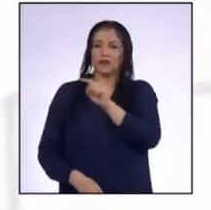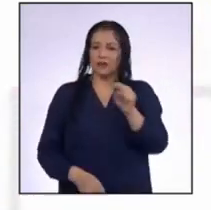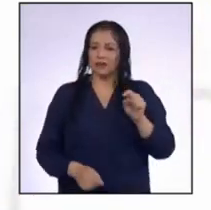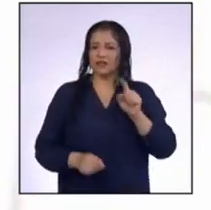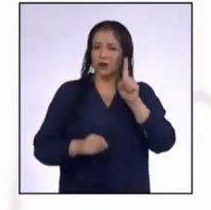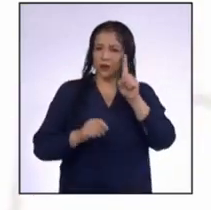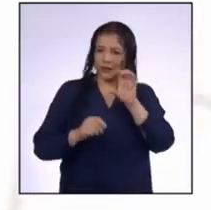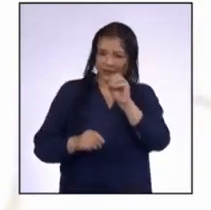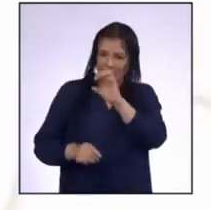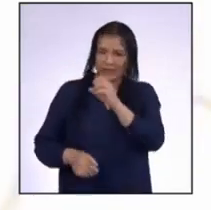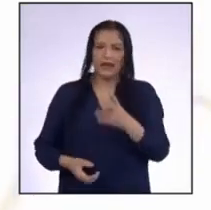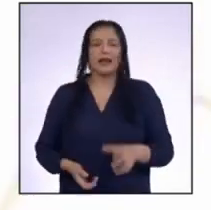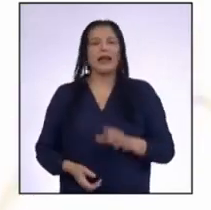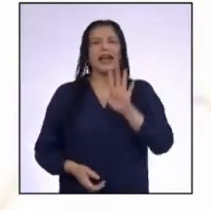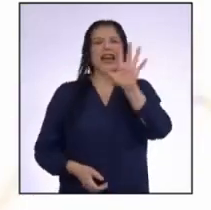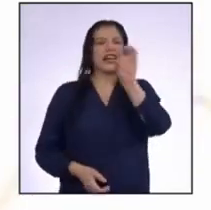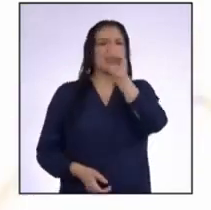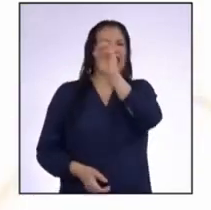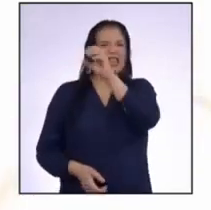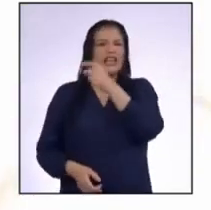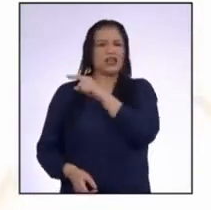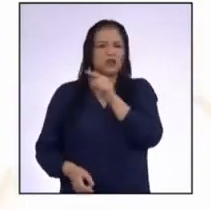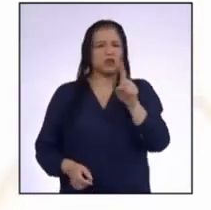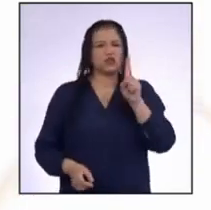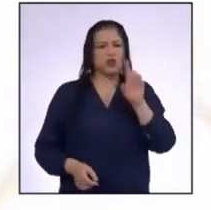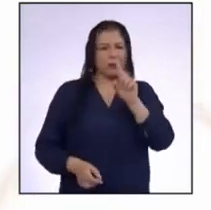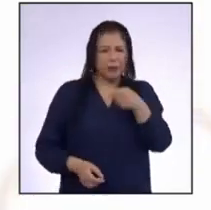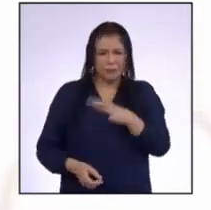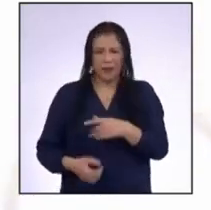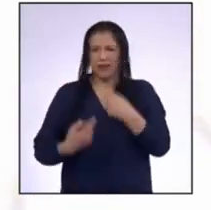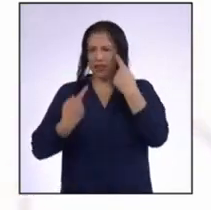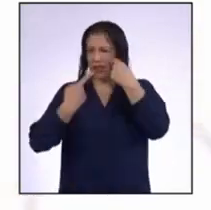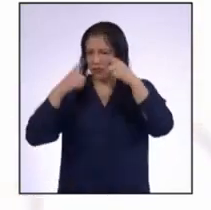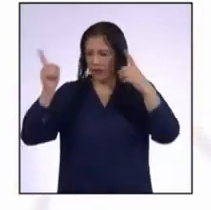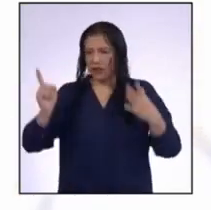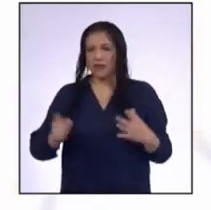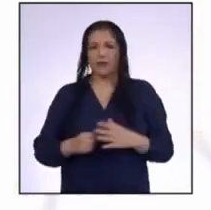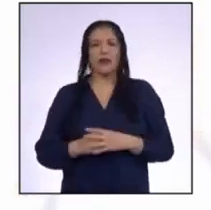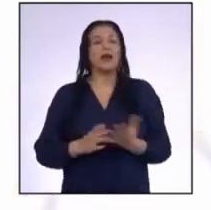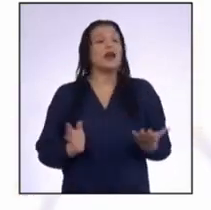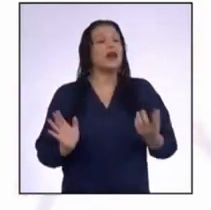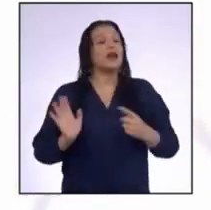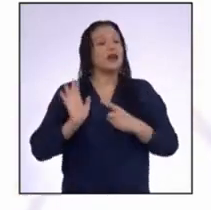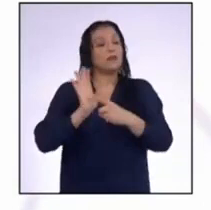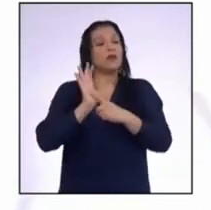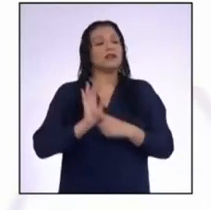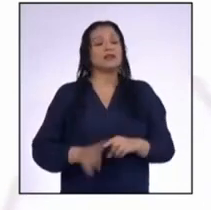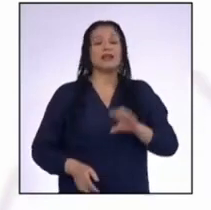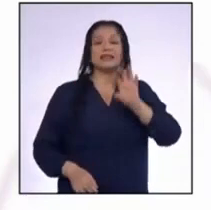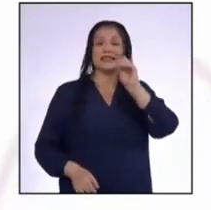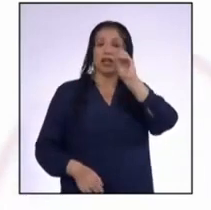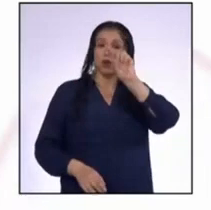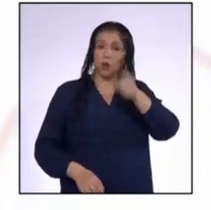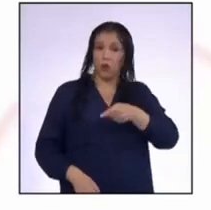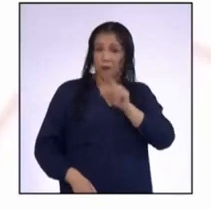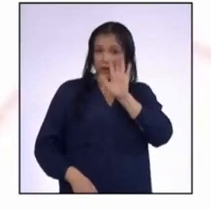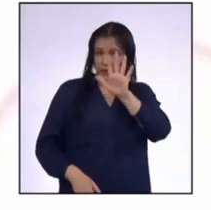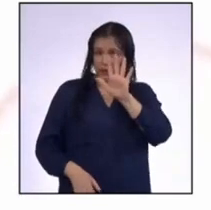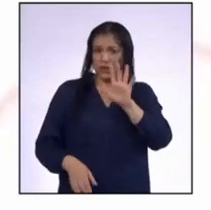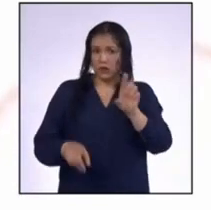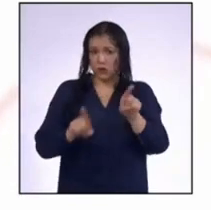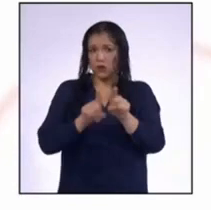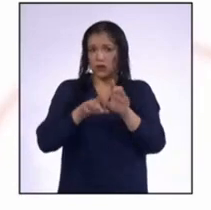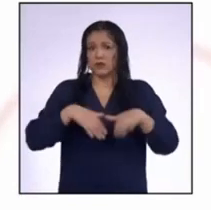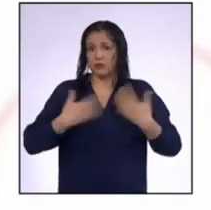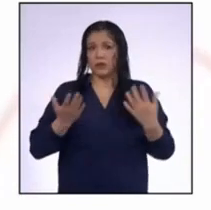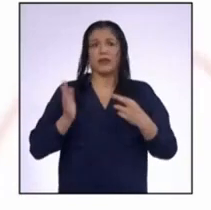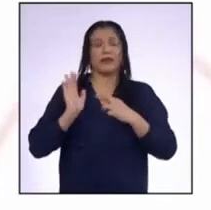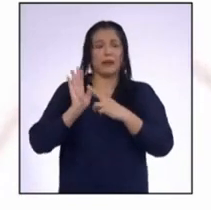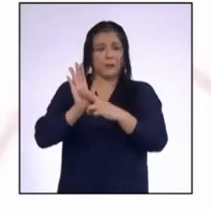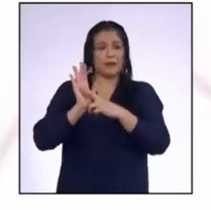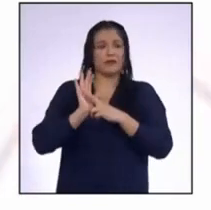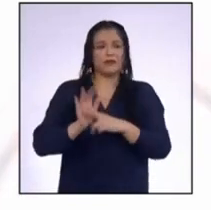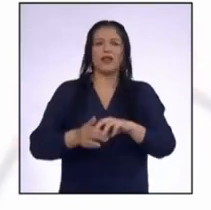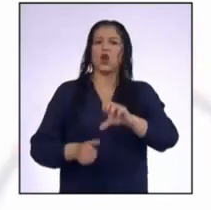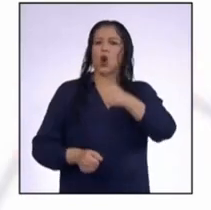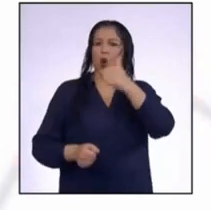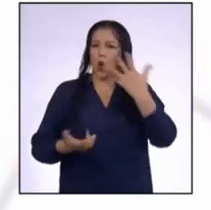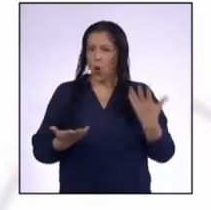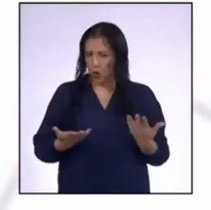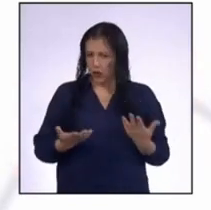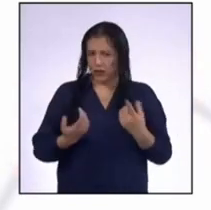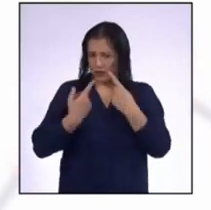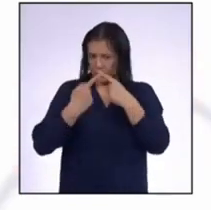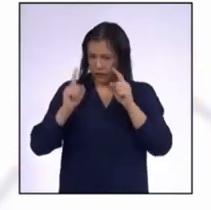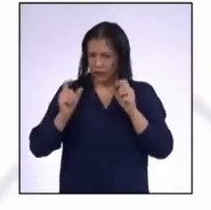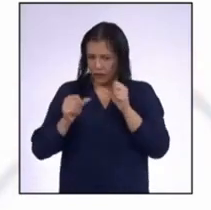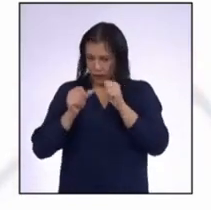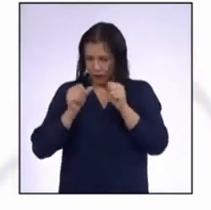centésimos, 500 milésimos, etc. Y la expresión decimal 5 décimos también se puede representar con otras